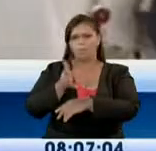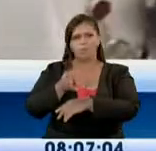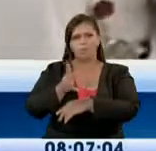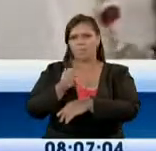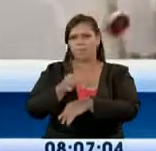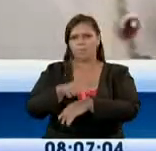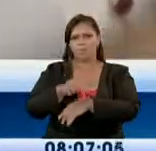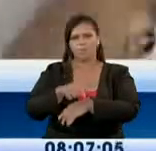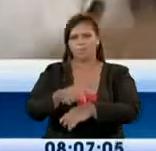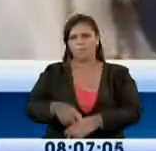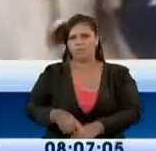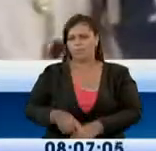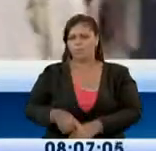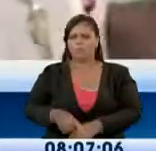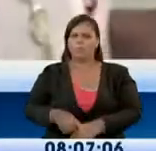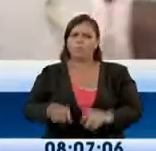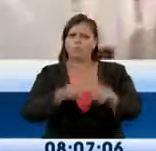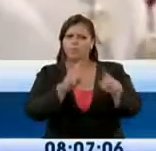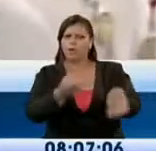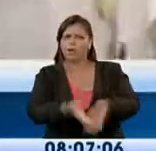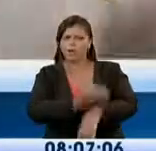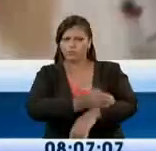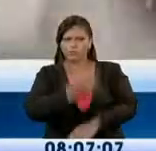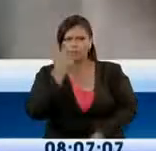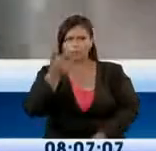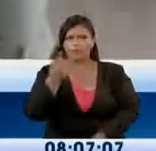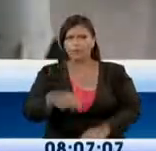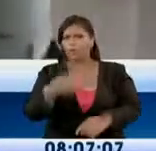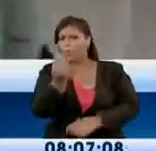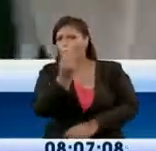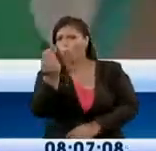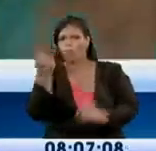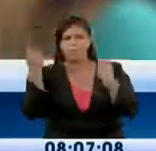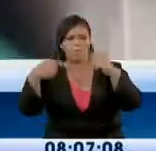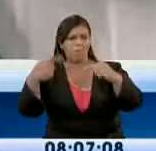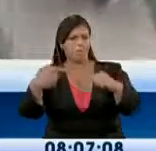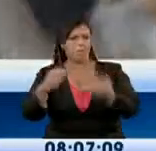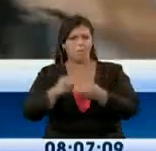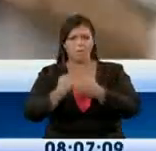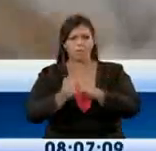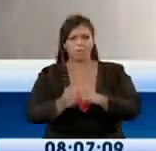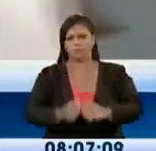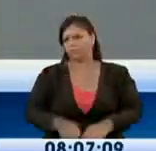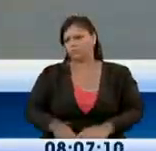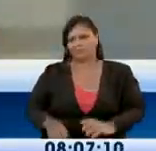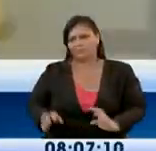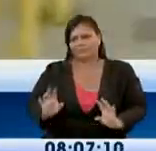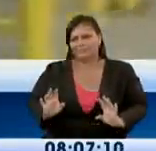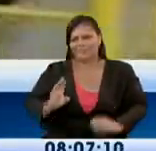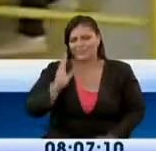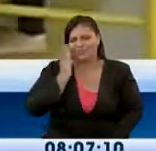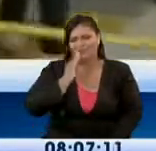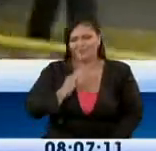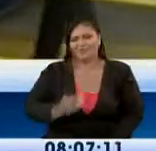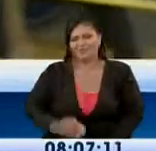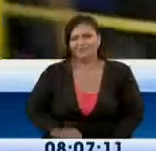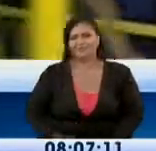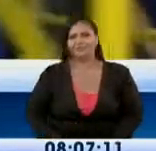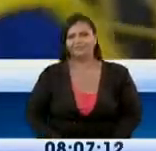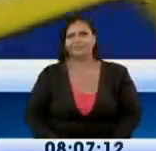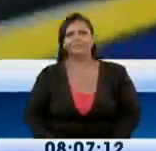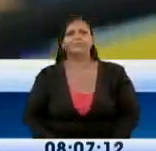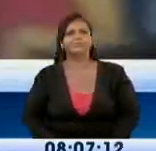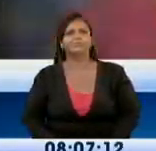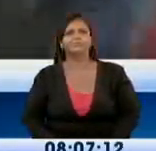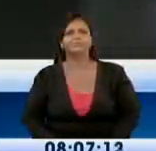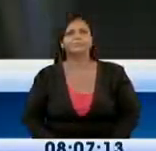que llegan acá a hacer actos de violencia al mediodía? No. No ha visto usted. Ok, muchas gracias. Vamos a conversar dentro también